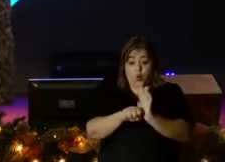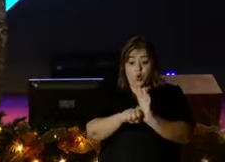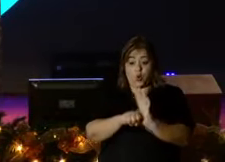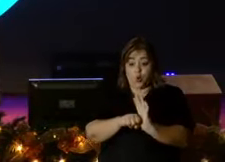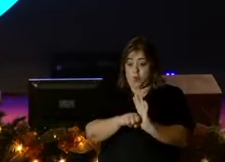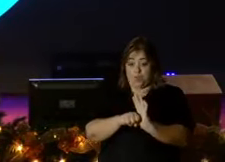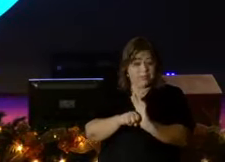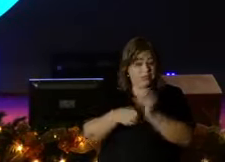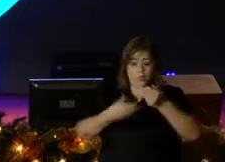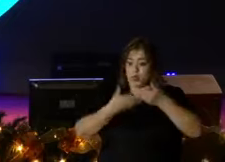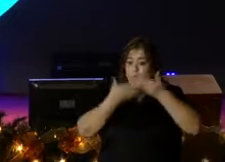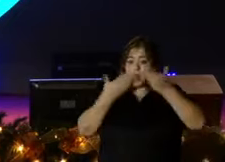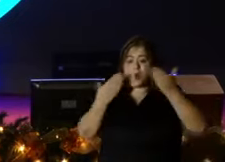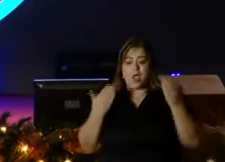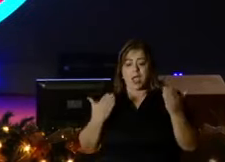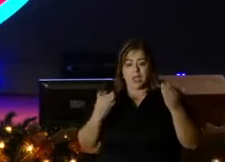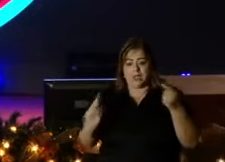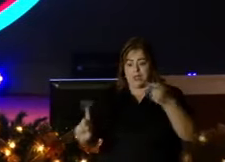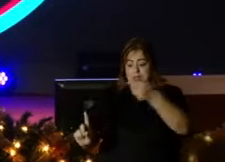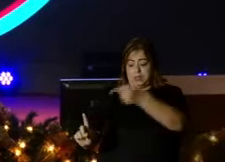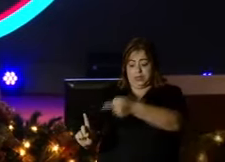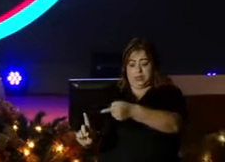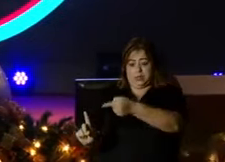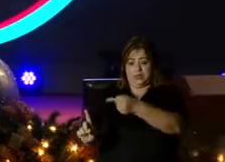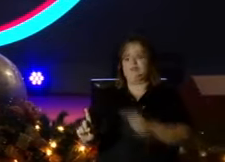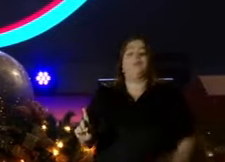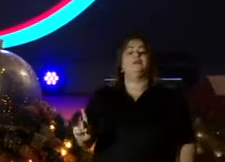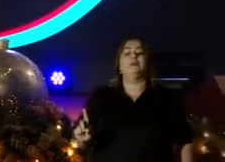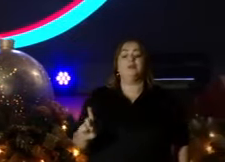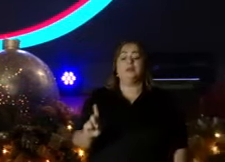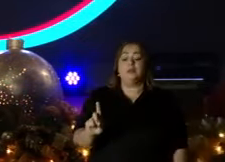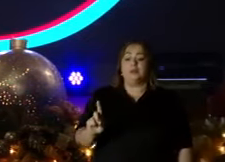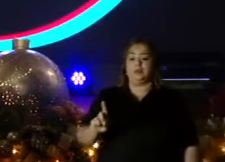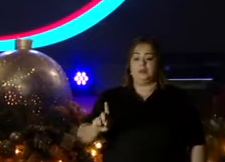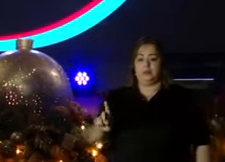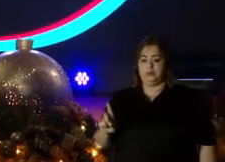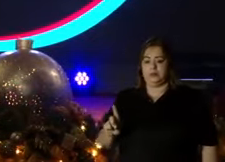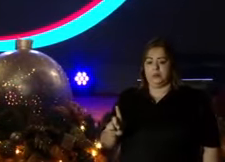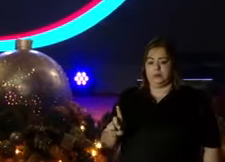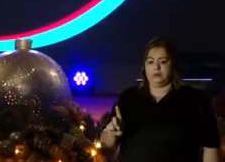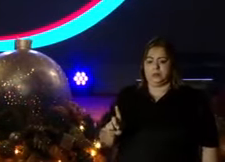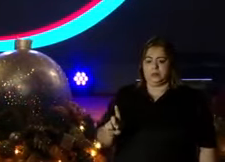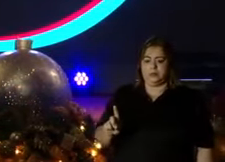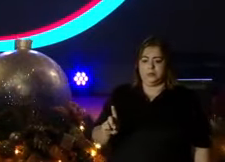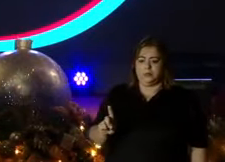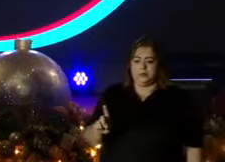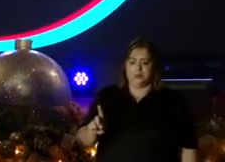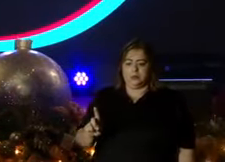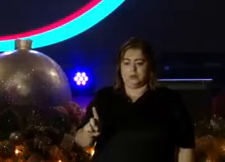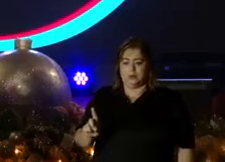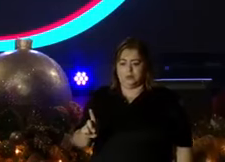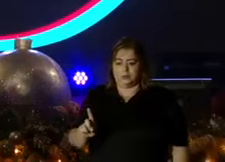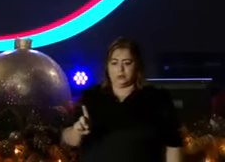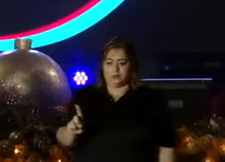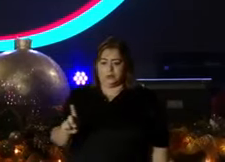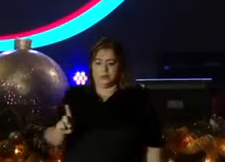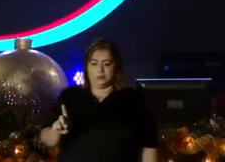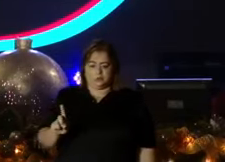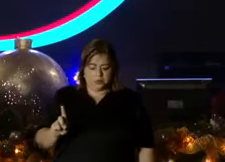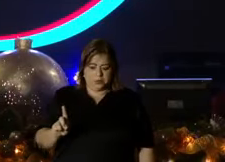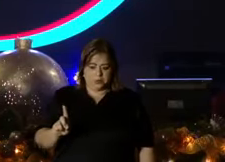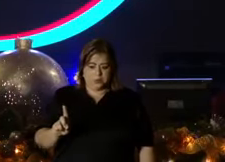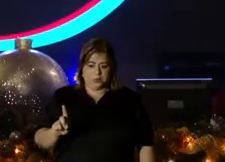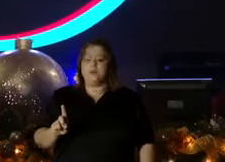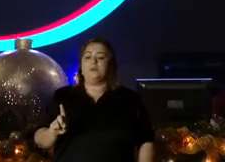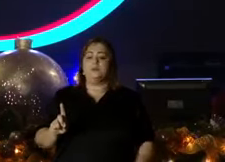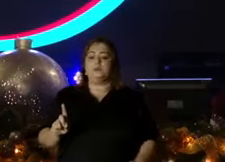aclaración, porque si no, no es negativa, pues amén. Gloria a Dios. Viene a adorar al Señor. Y